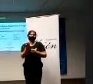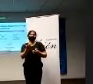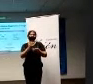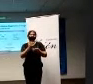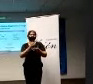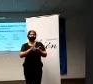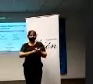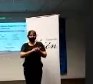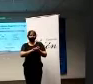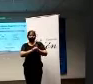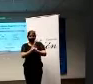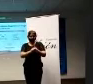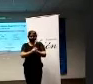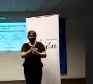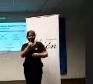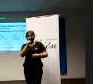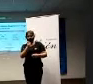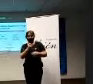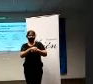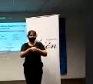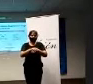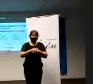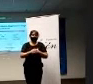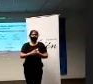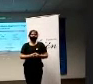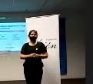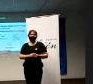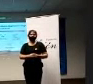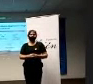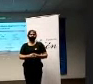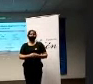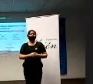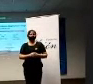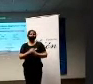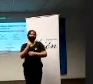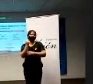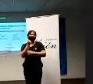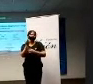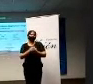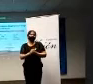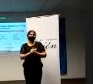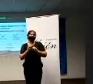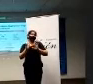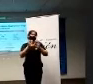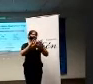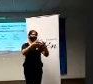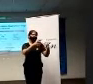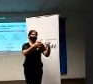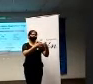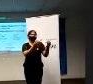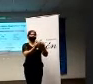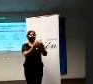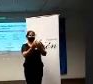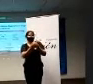y evitar áreas donde sean abarrotados temas, o sea que haya un hacinamiento o esté mal ventilado, y